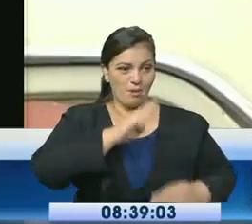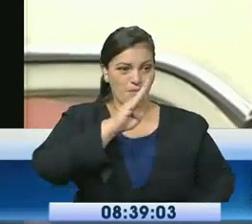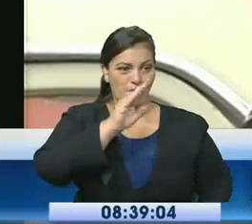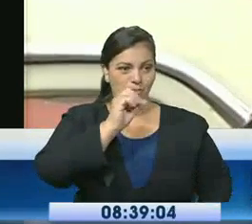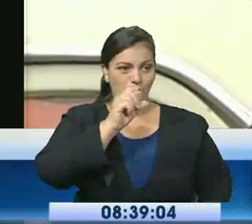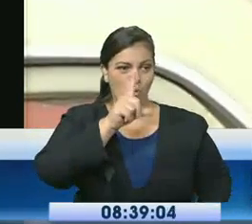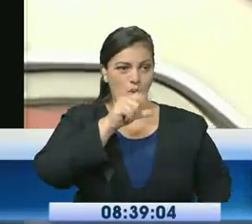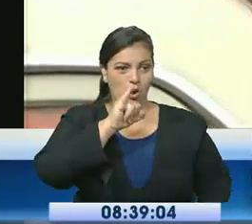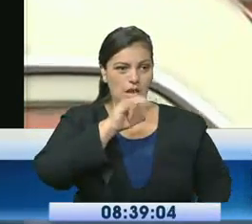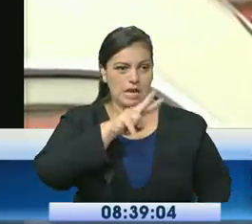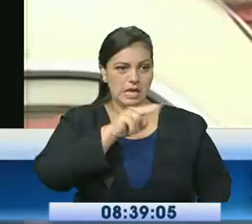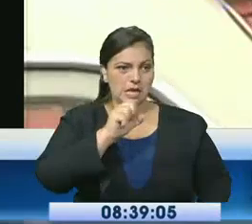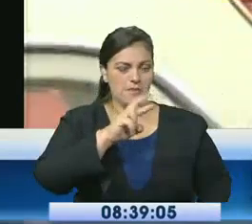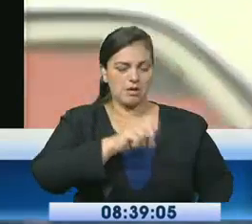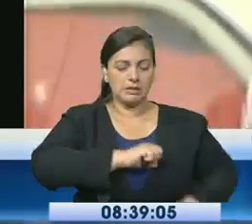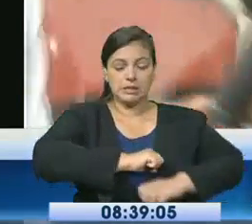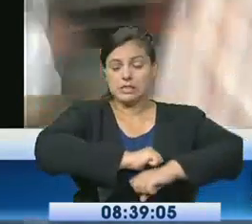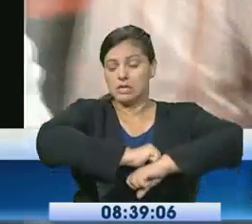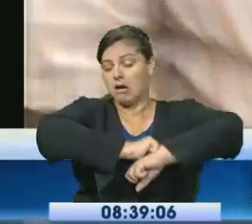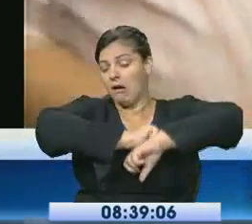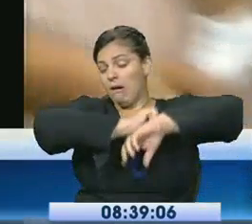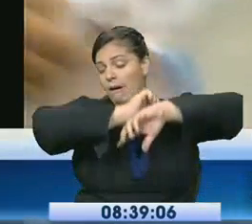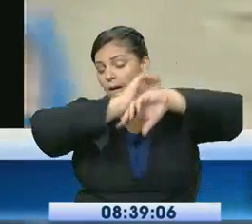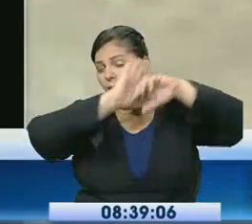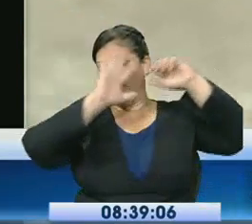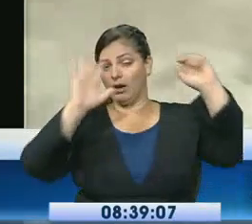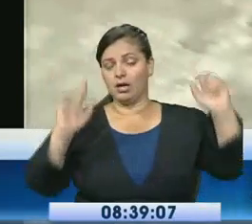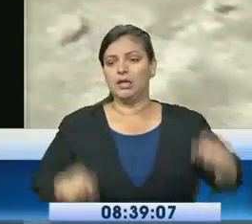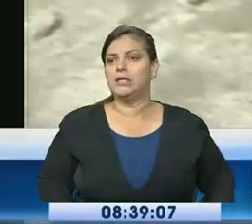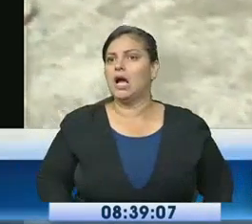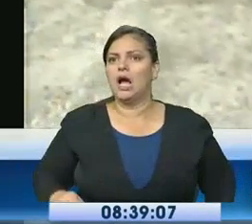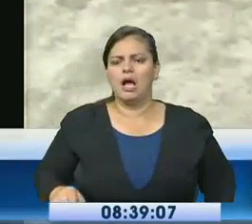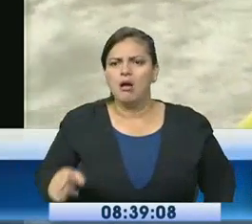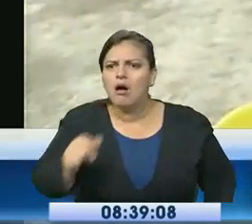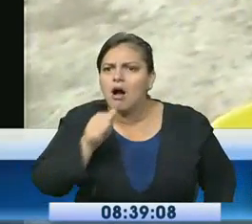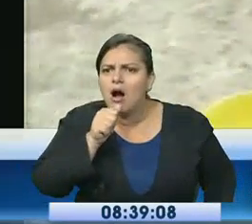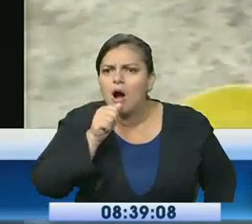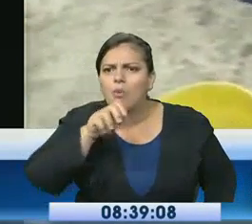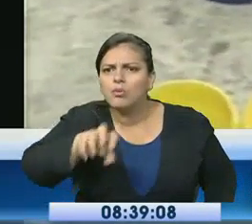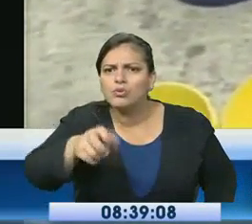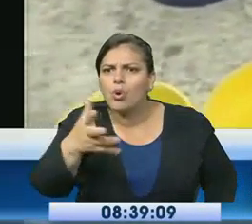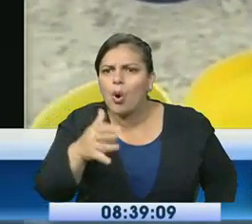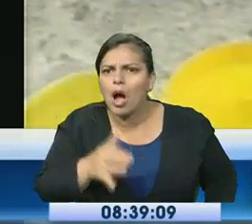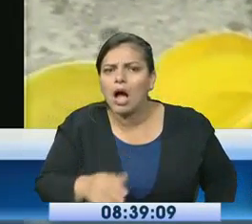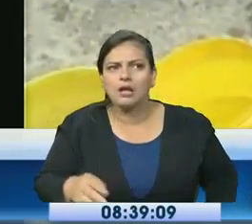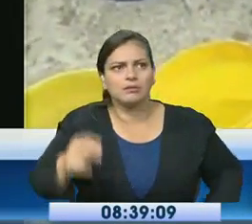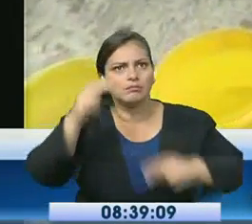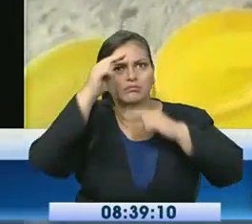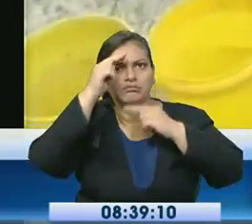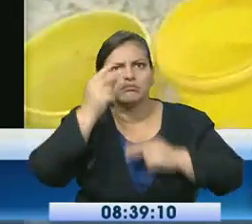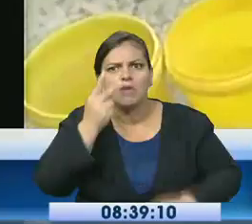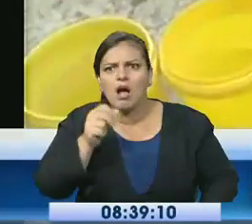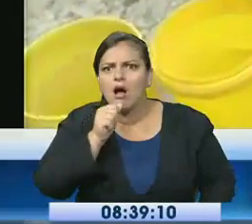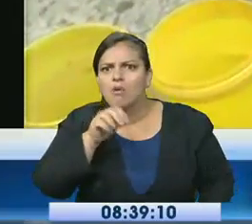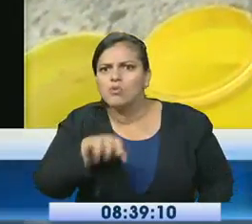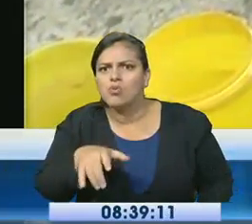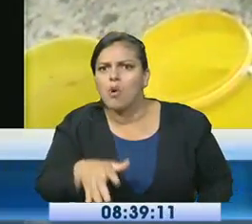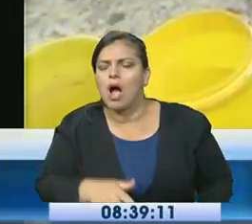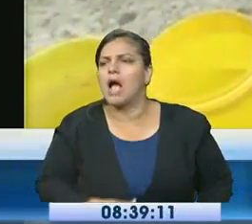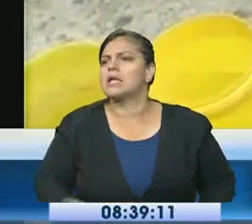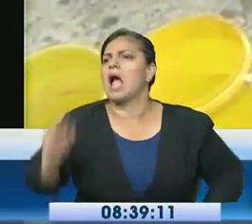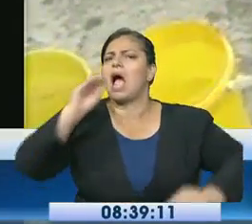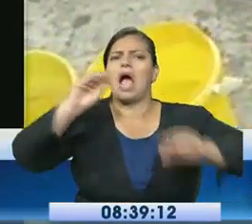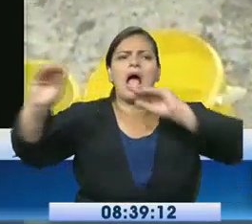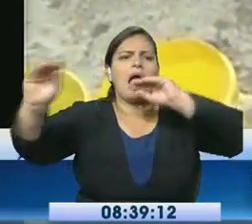coge ya. Pero me dicen de que casi el 70% de Guayaquil es el que va a estar sin el servicio de agua